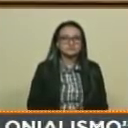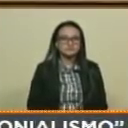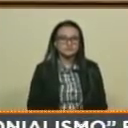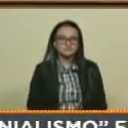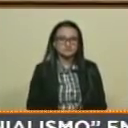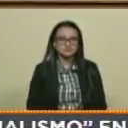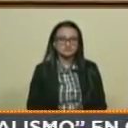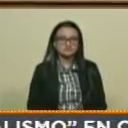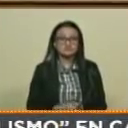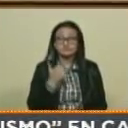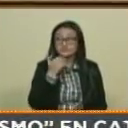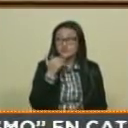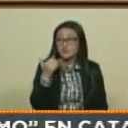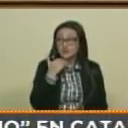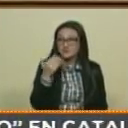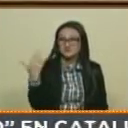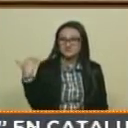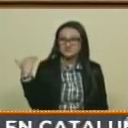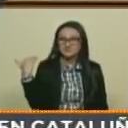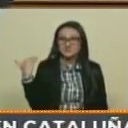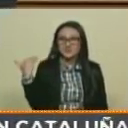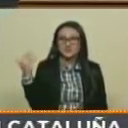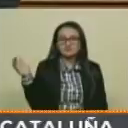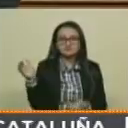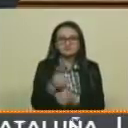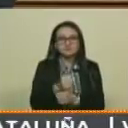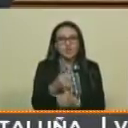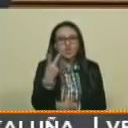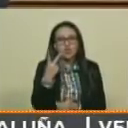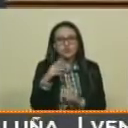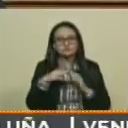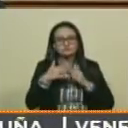lo más reciente, el hallazgo de 2 buques